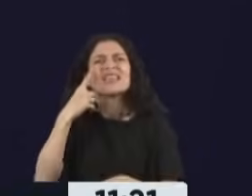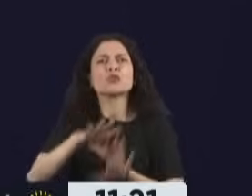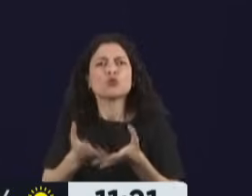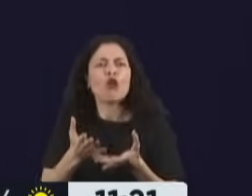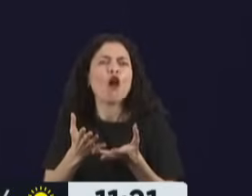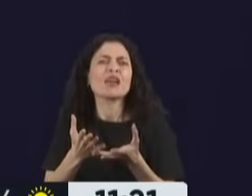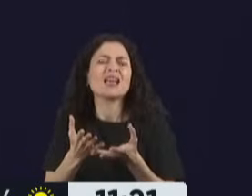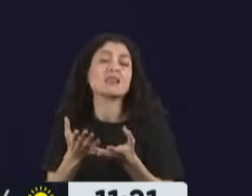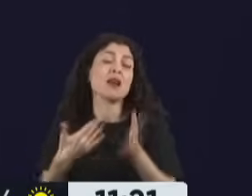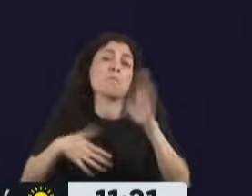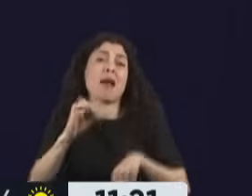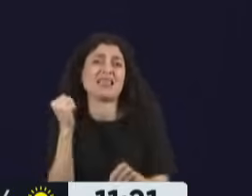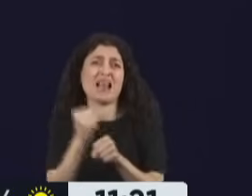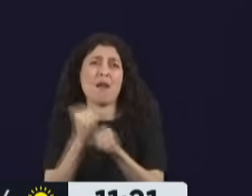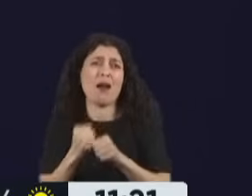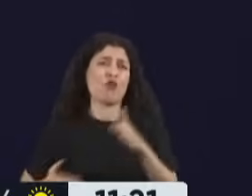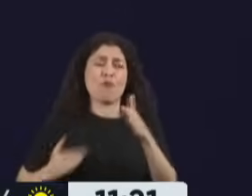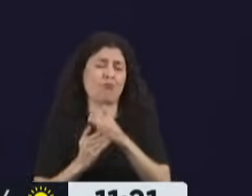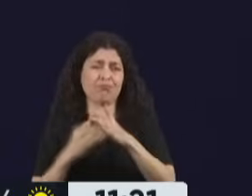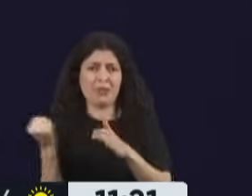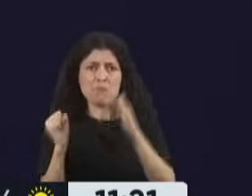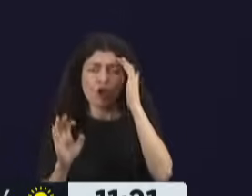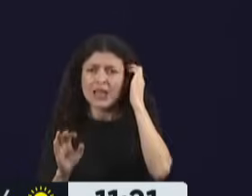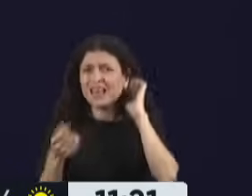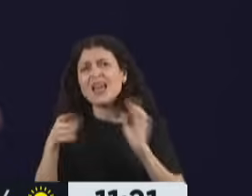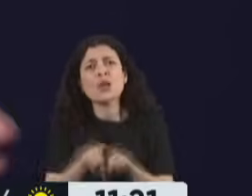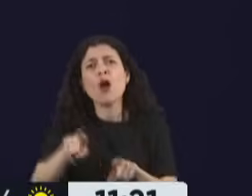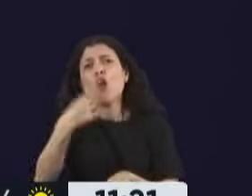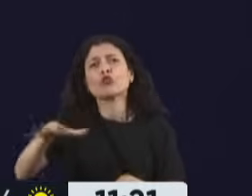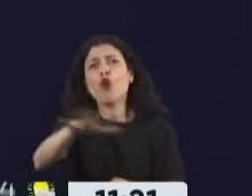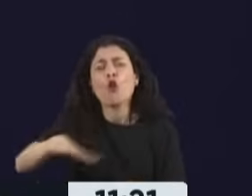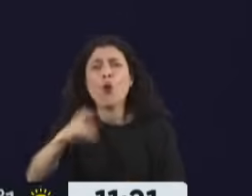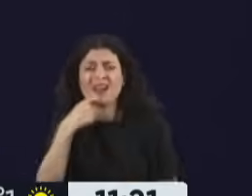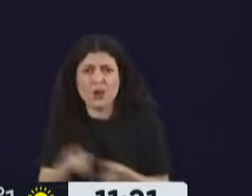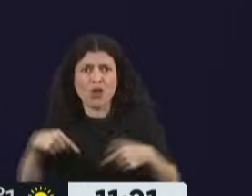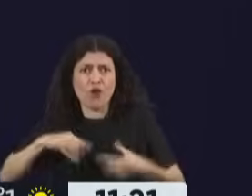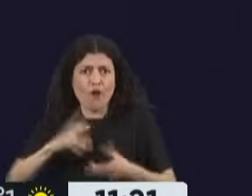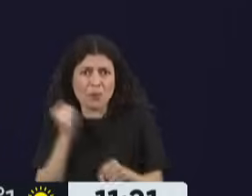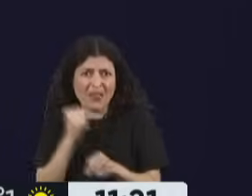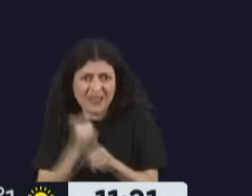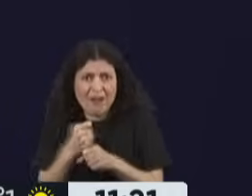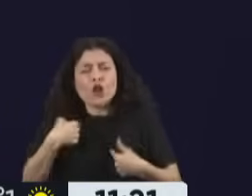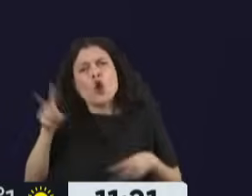este caso de primera línea, como puede ser en cualquier otro lugar, o como me pasa a mí con mis directores.